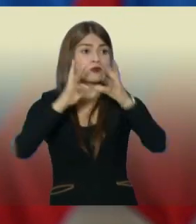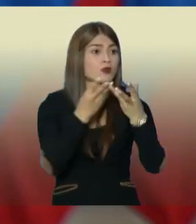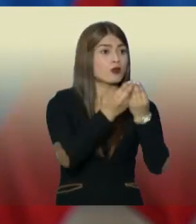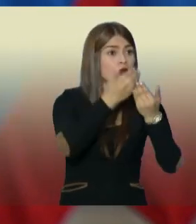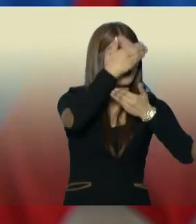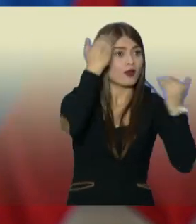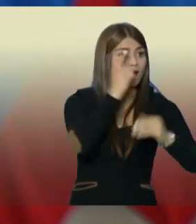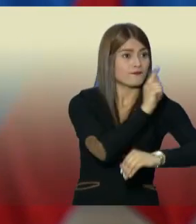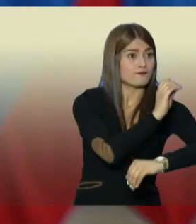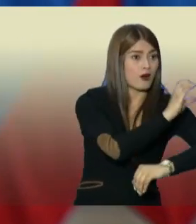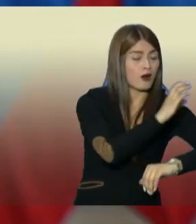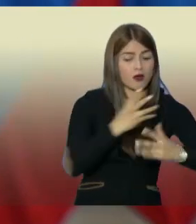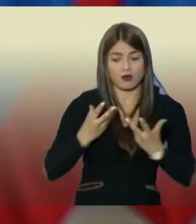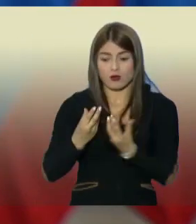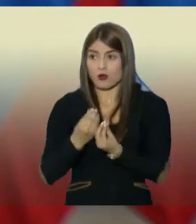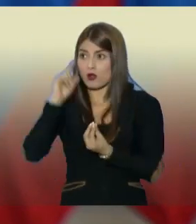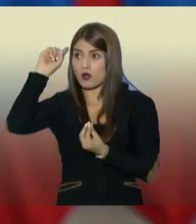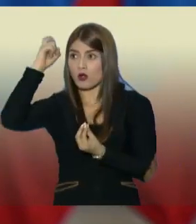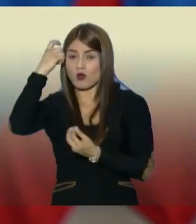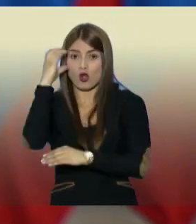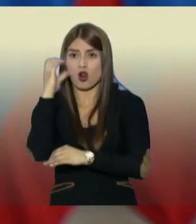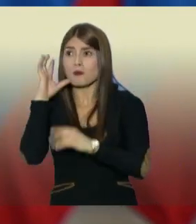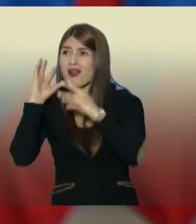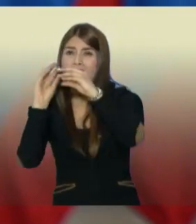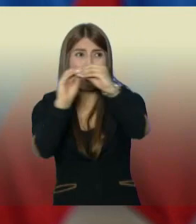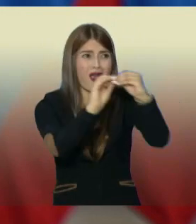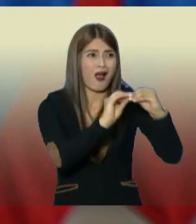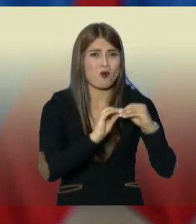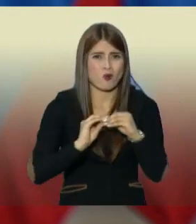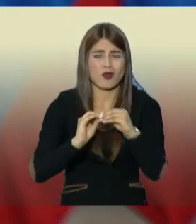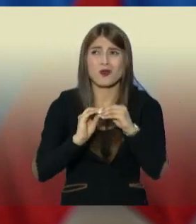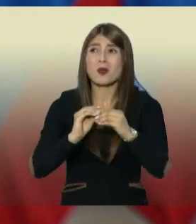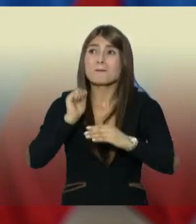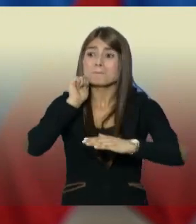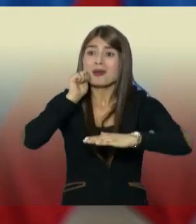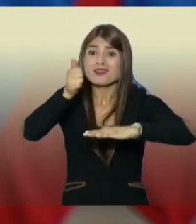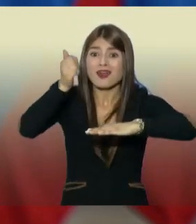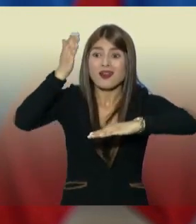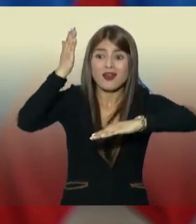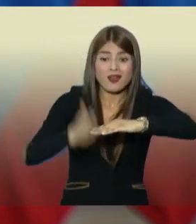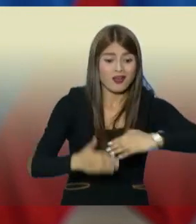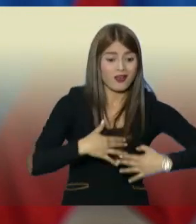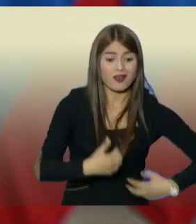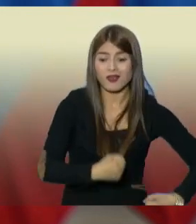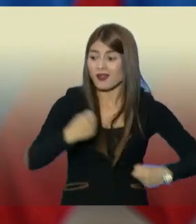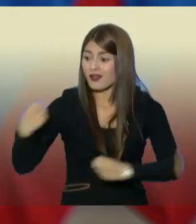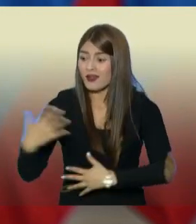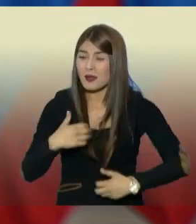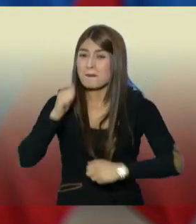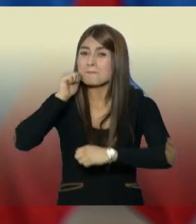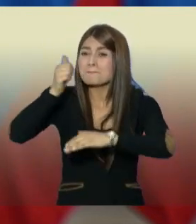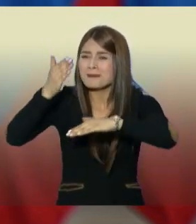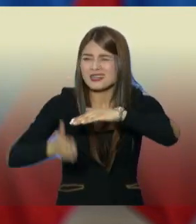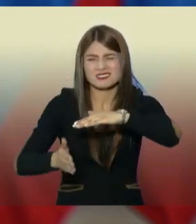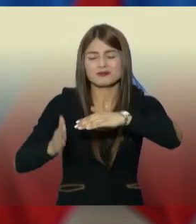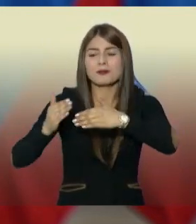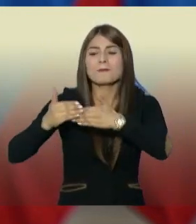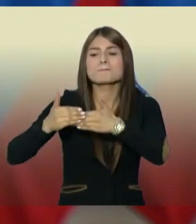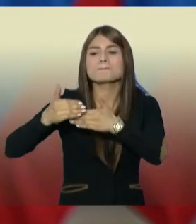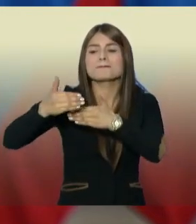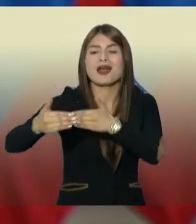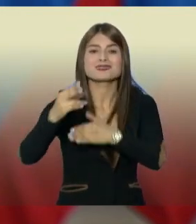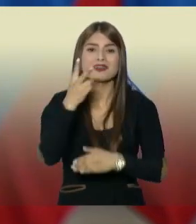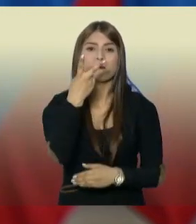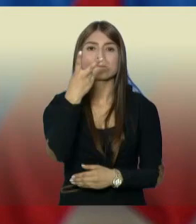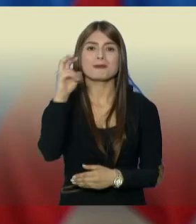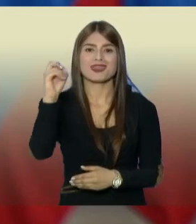entrega de las armas se terminará no mañana como estaba previsto sino Dentro de 20 días Este cambio